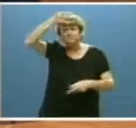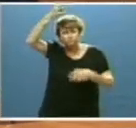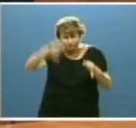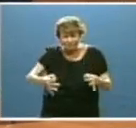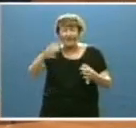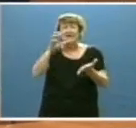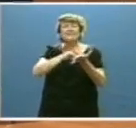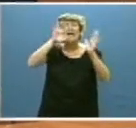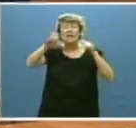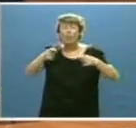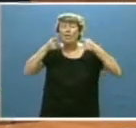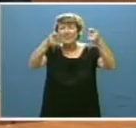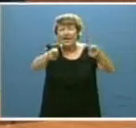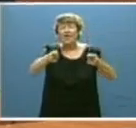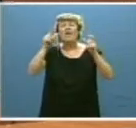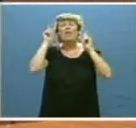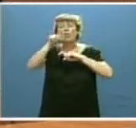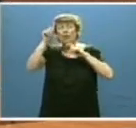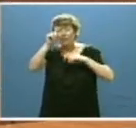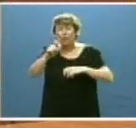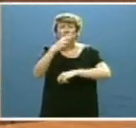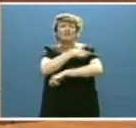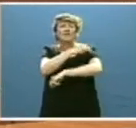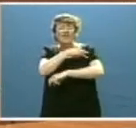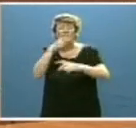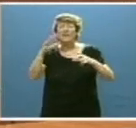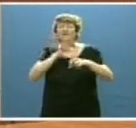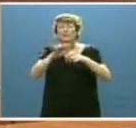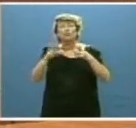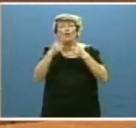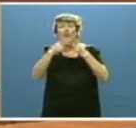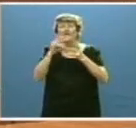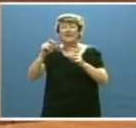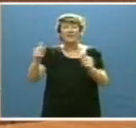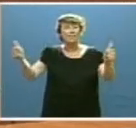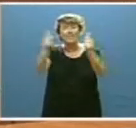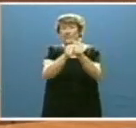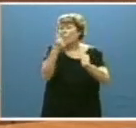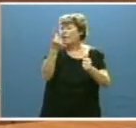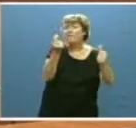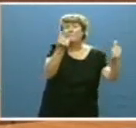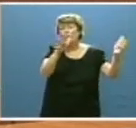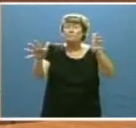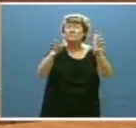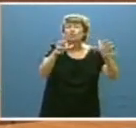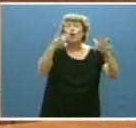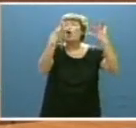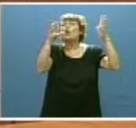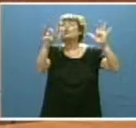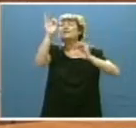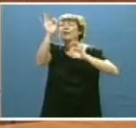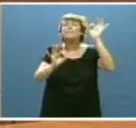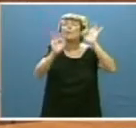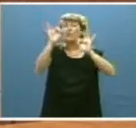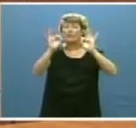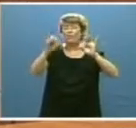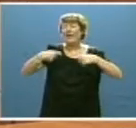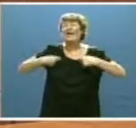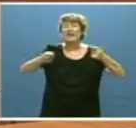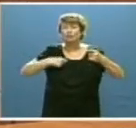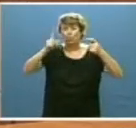se destine a educación sanidad servicios sociales y dependencia una cifra equivalente al 80 por ciento del gasto no financiero disponible